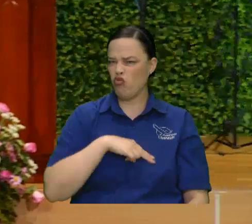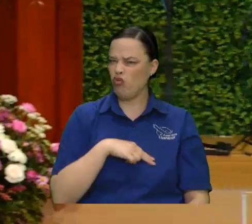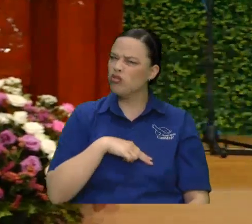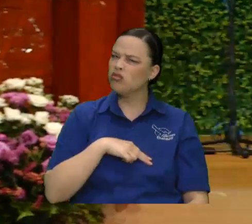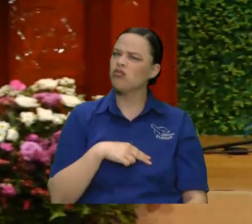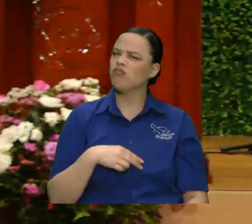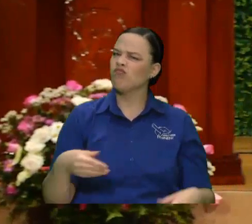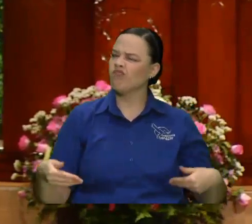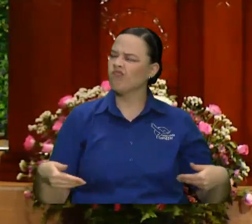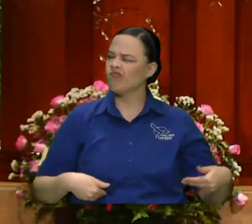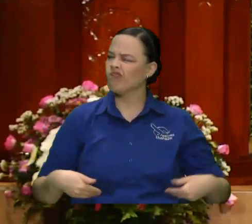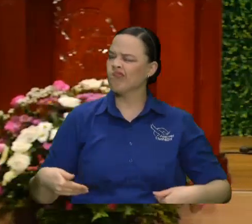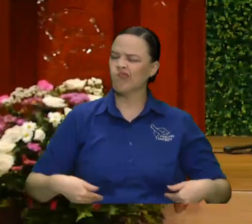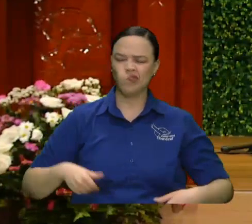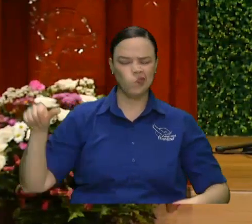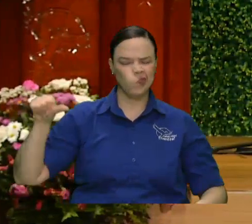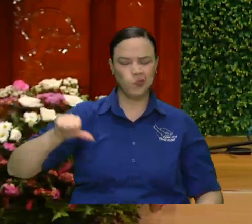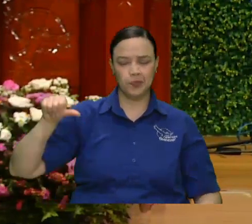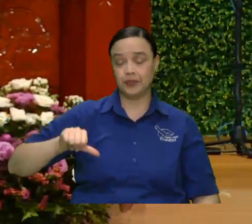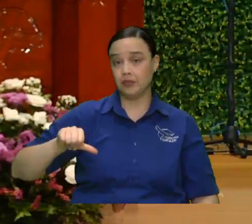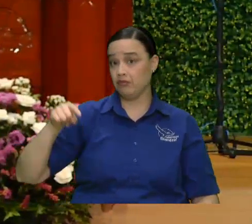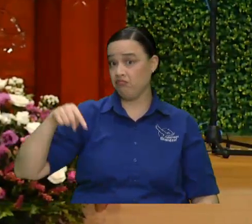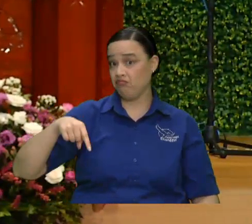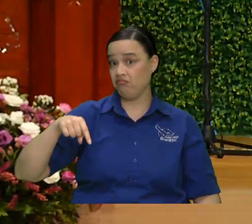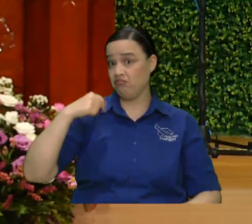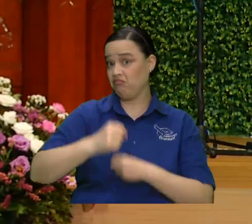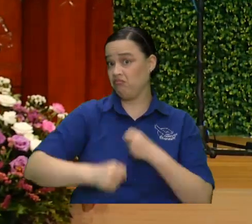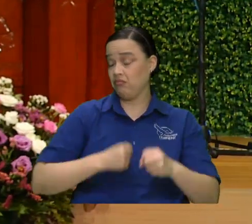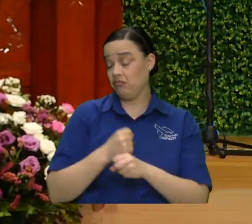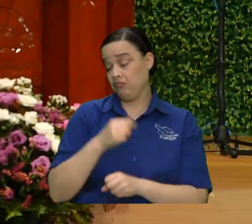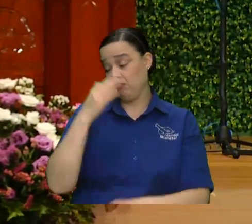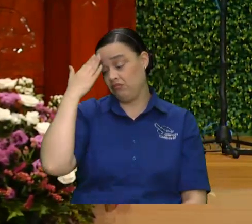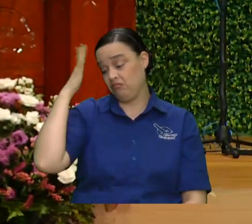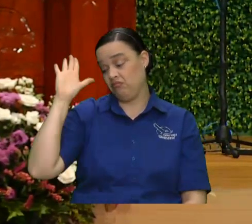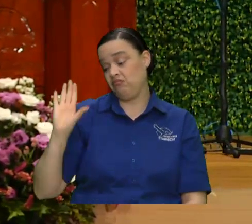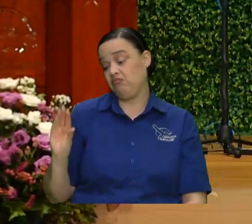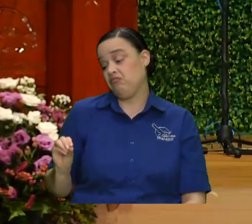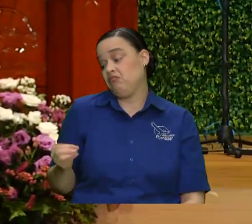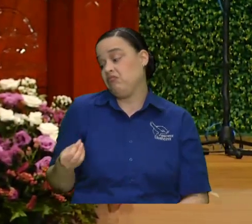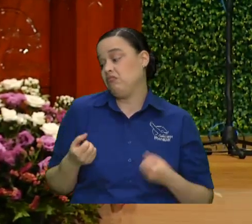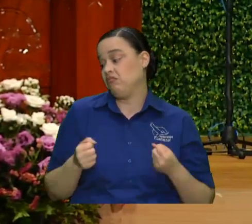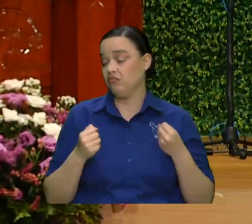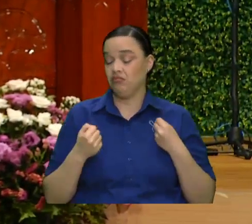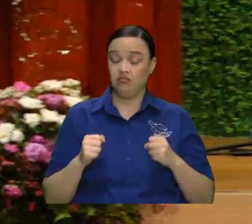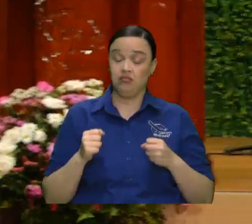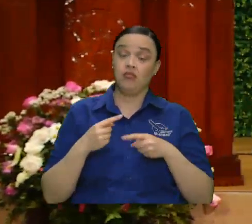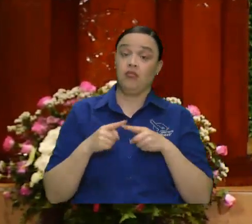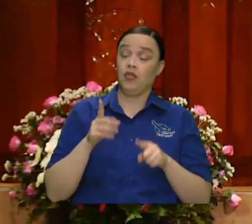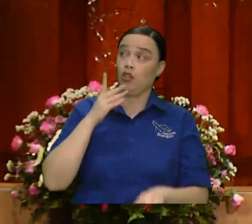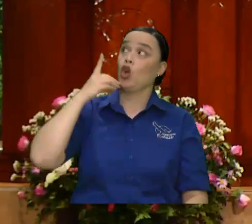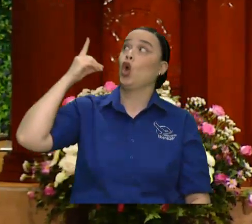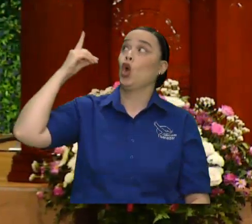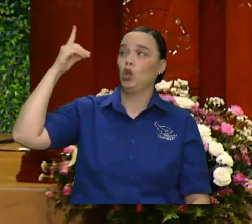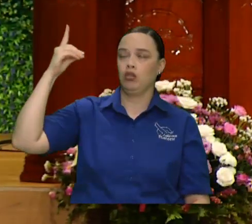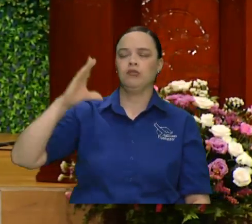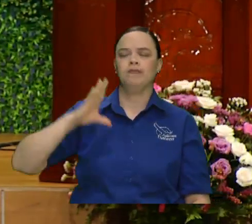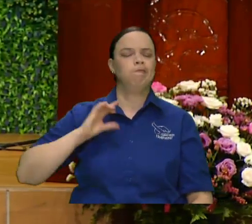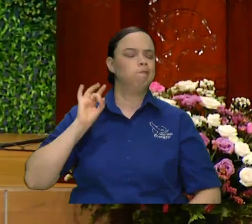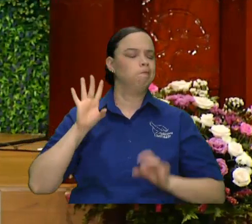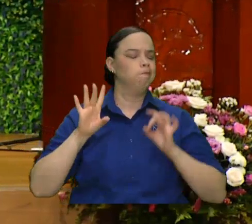hermano yo no sé qué van a hacer pero seguramente dios nos tiene reservado algo este año